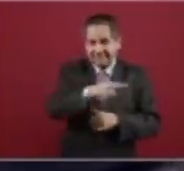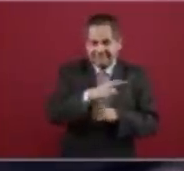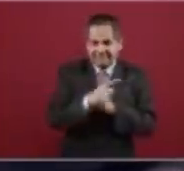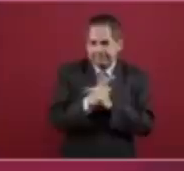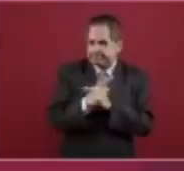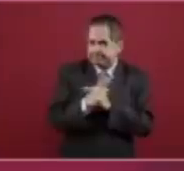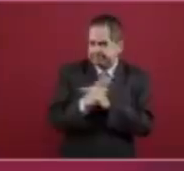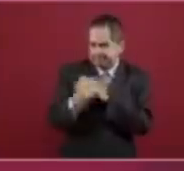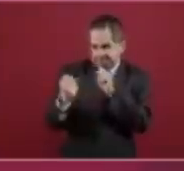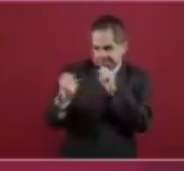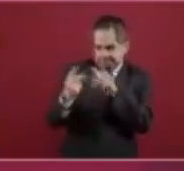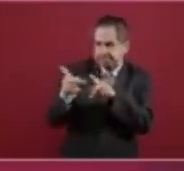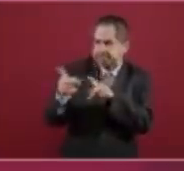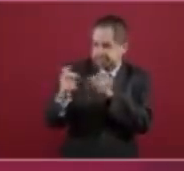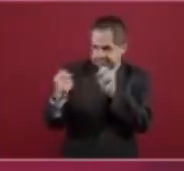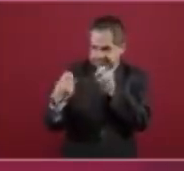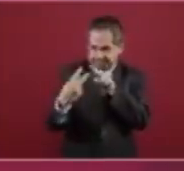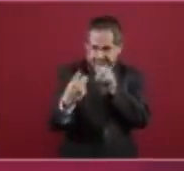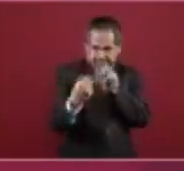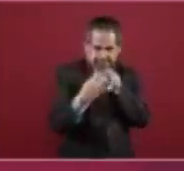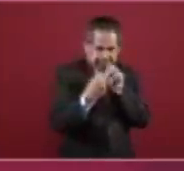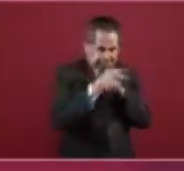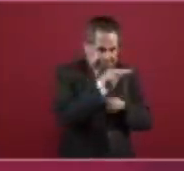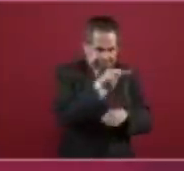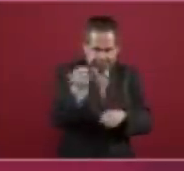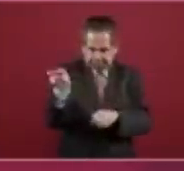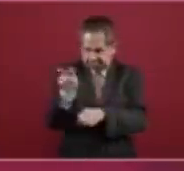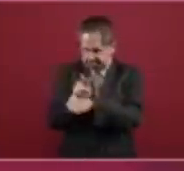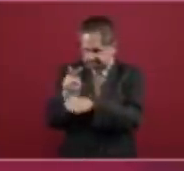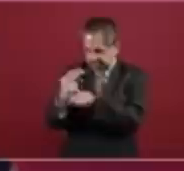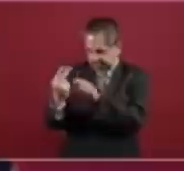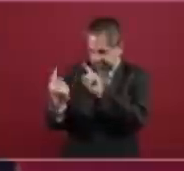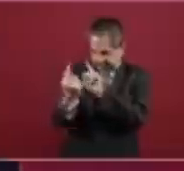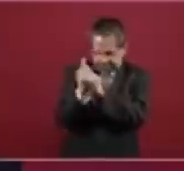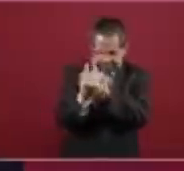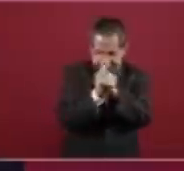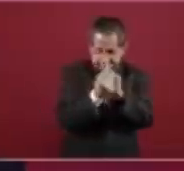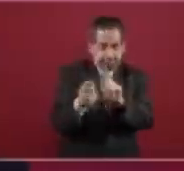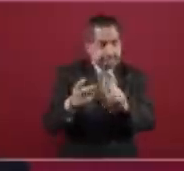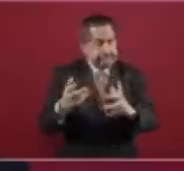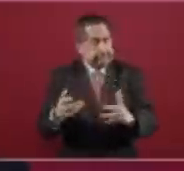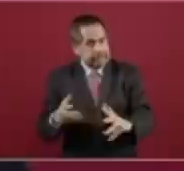Entonces, ahí siempre se topa. Entonces,